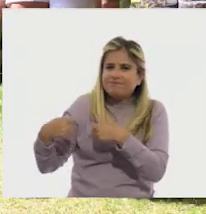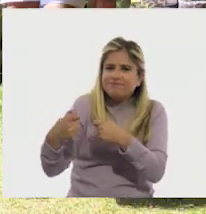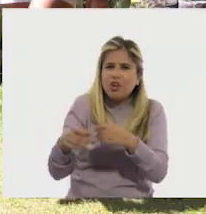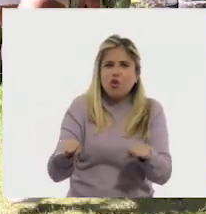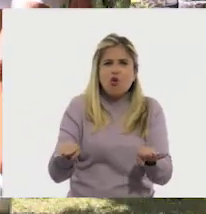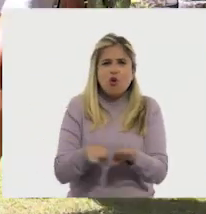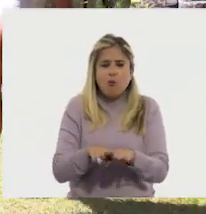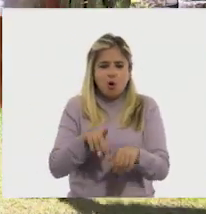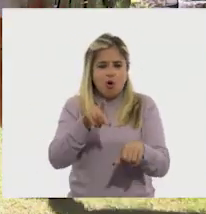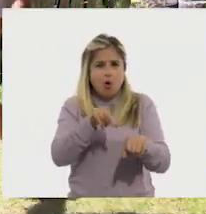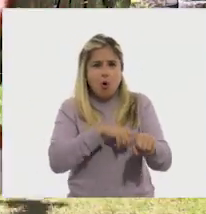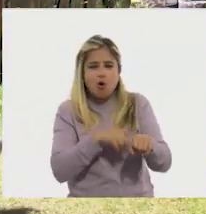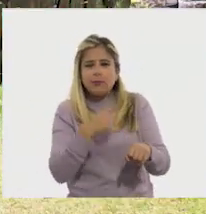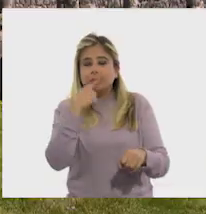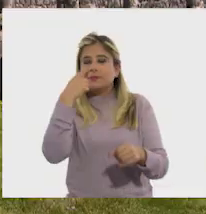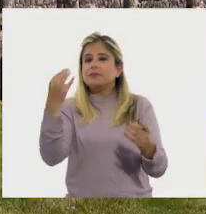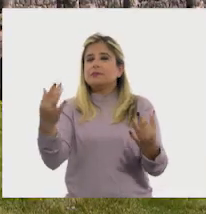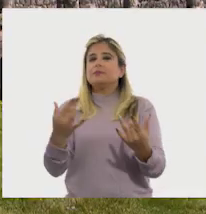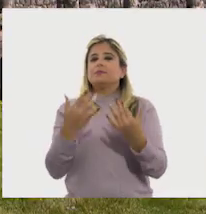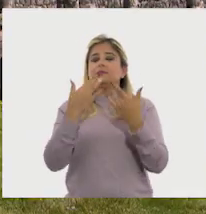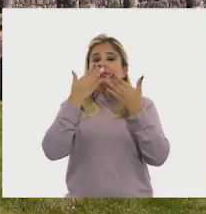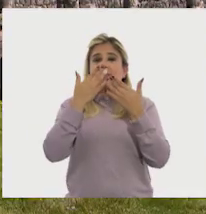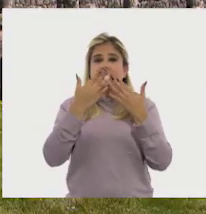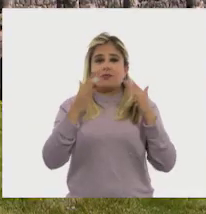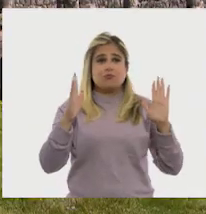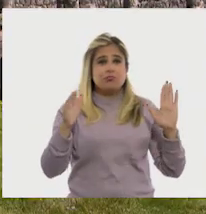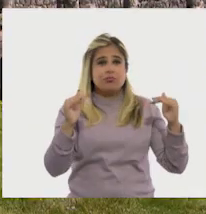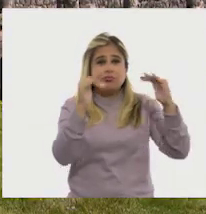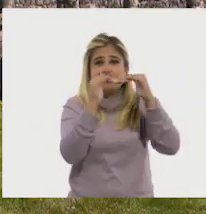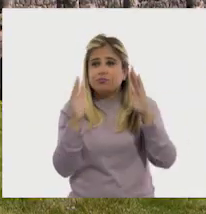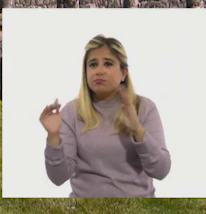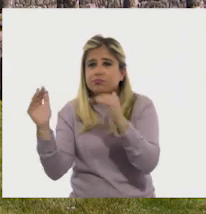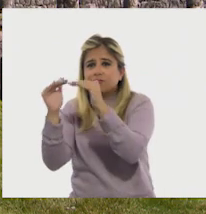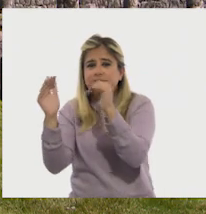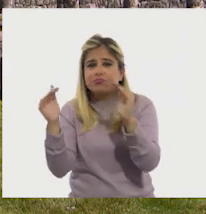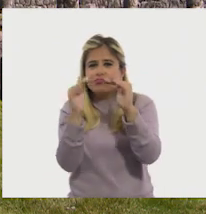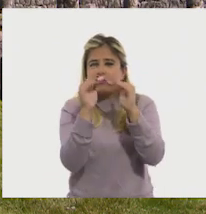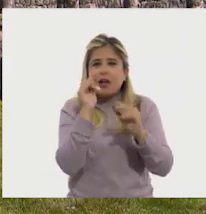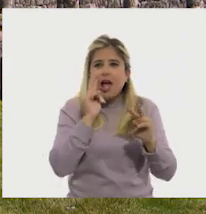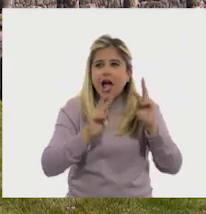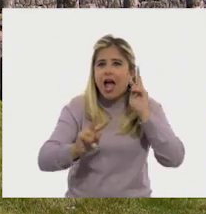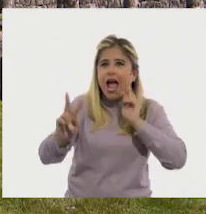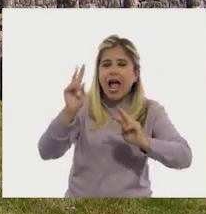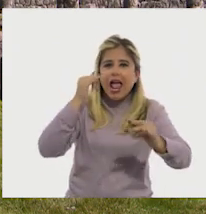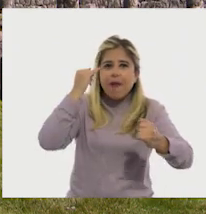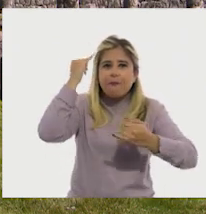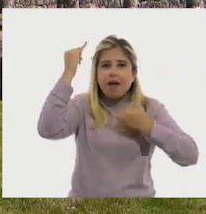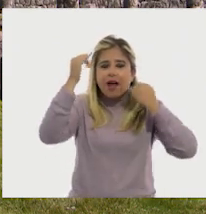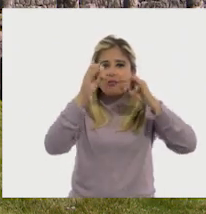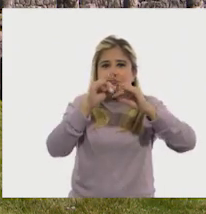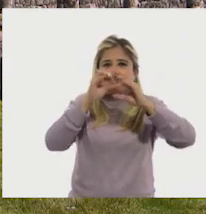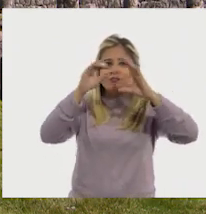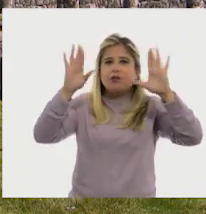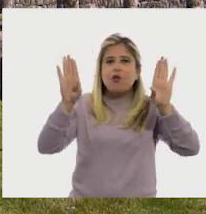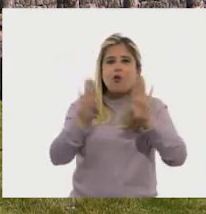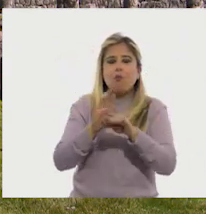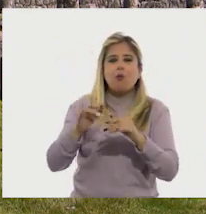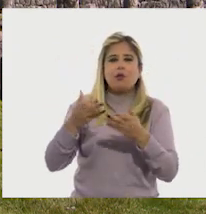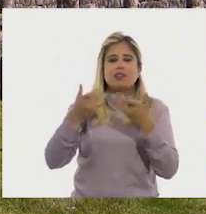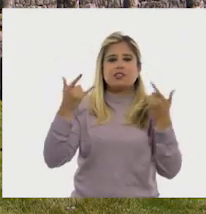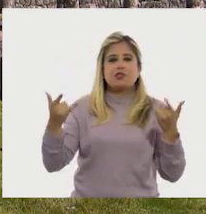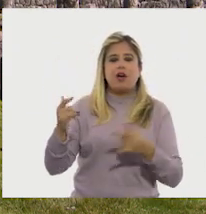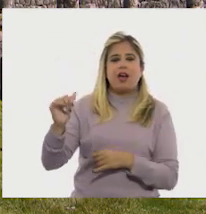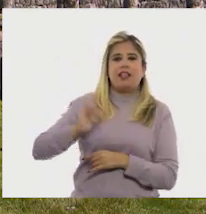los colores, aromas y cada construcción desata tu imaginación y te acerca más a nuestros antepasados de la península de